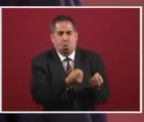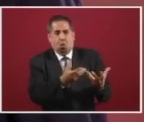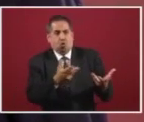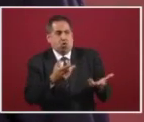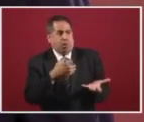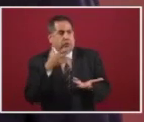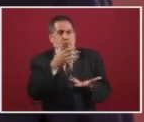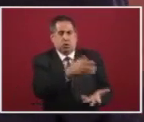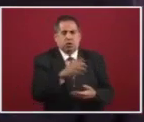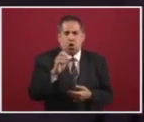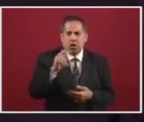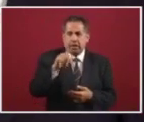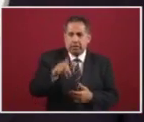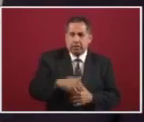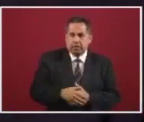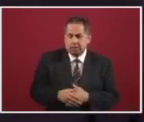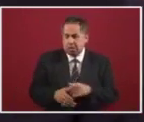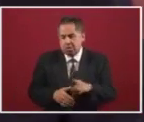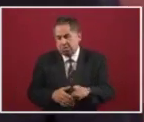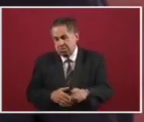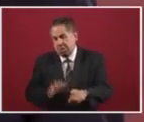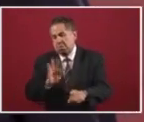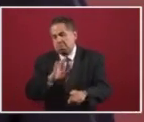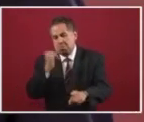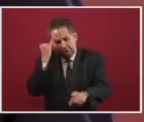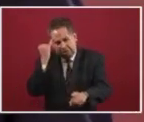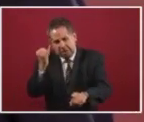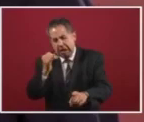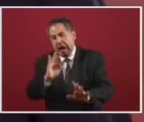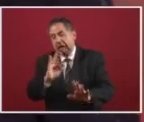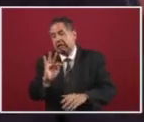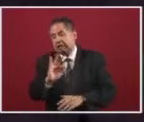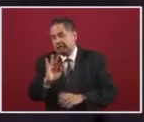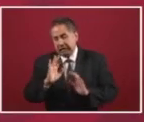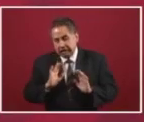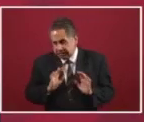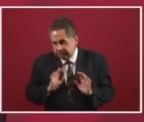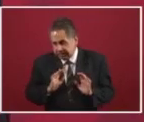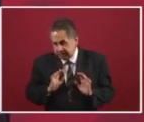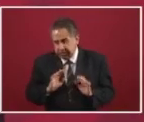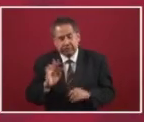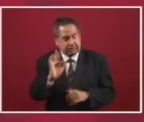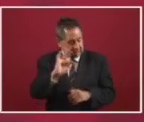presupuesto? No lo descartamos, porque la verdad